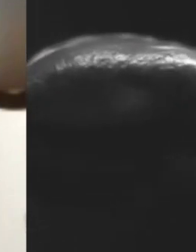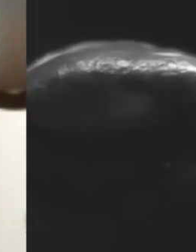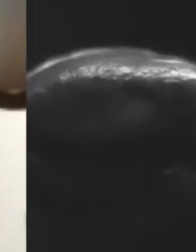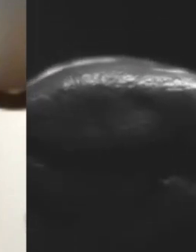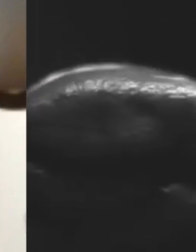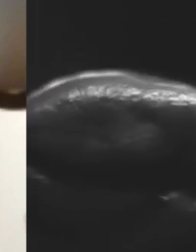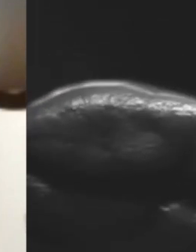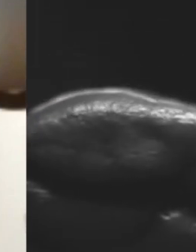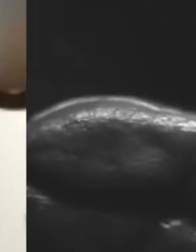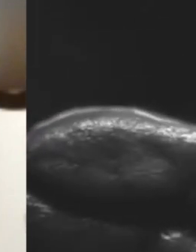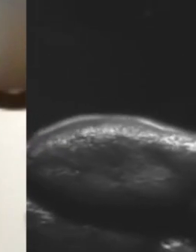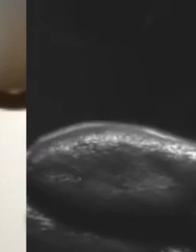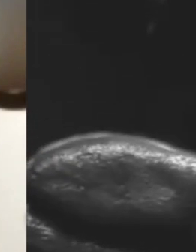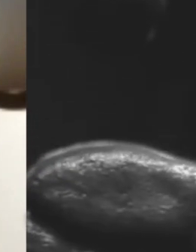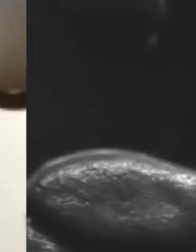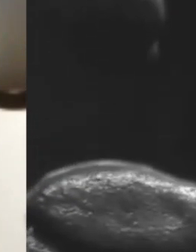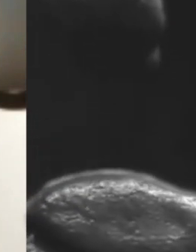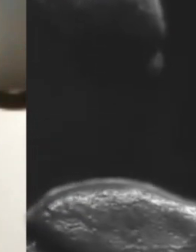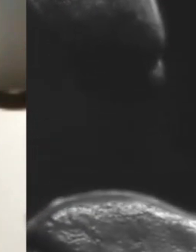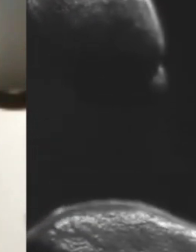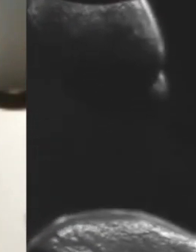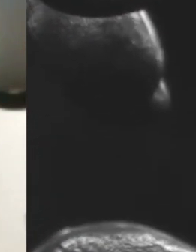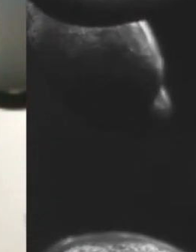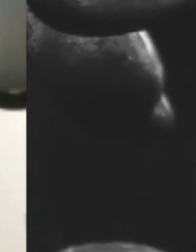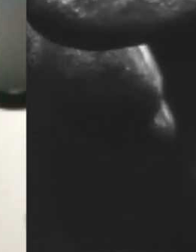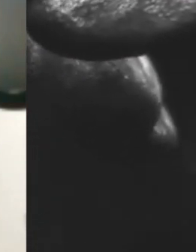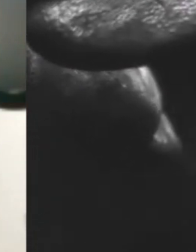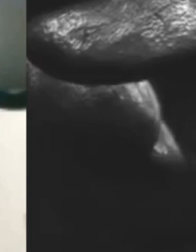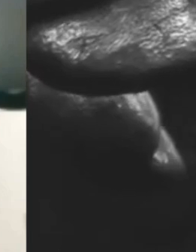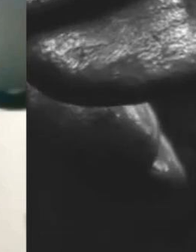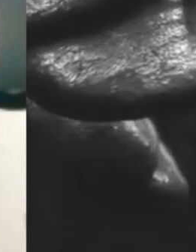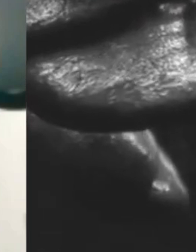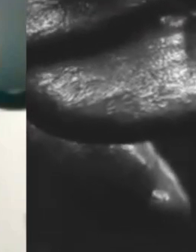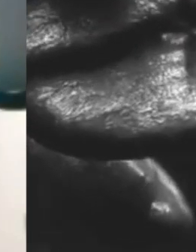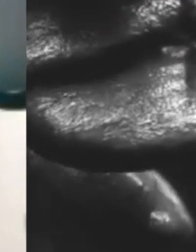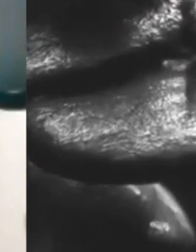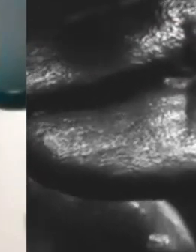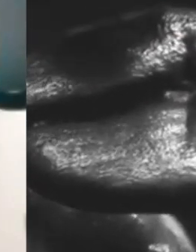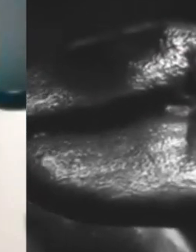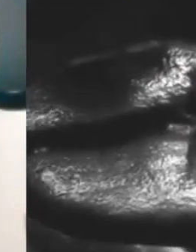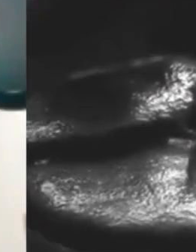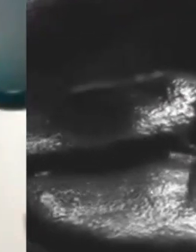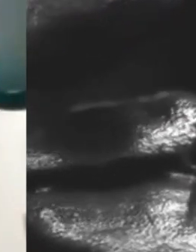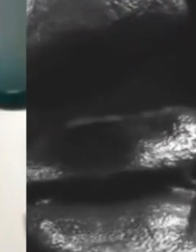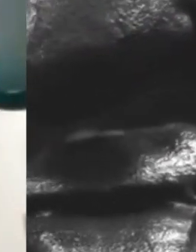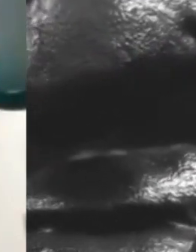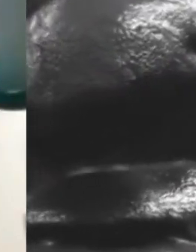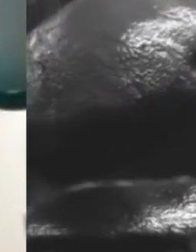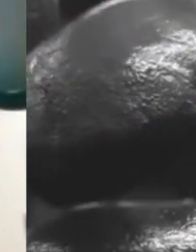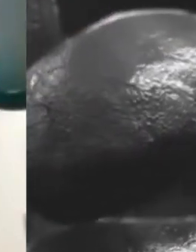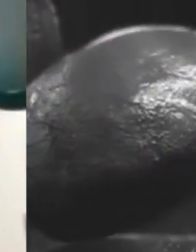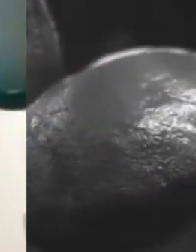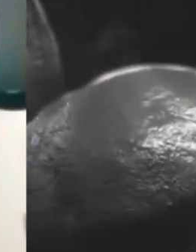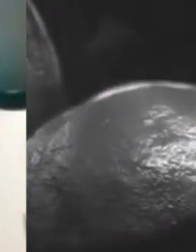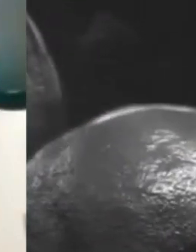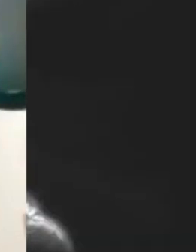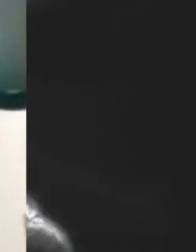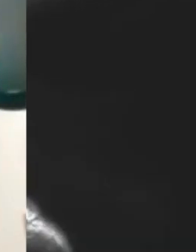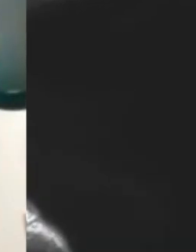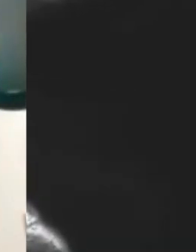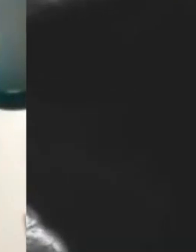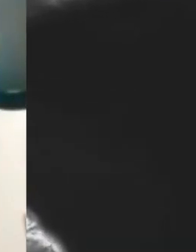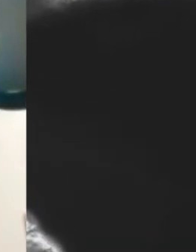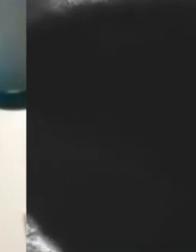hoy y las respuestas que dio la ministra Linia Batres. Este tema lo vamos a tocar más extendido en la noche en Estudio 04, no